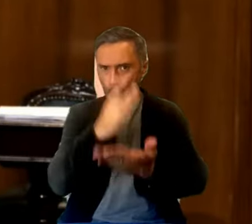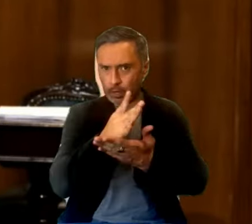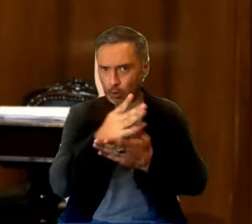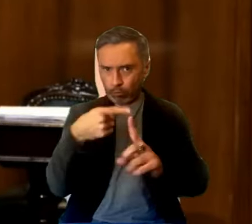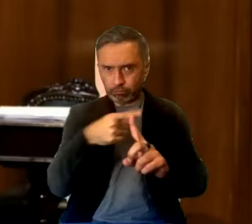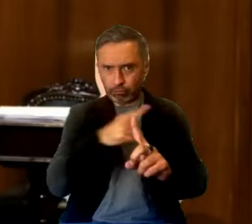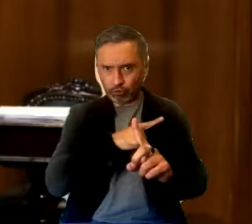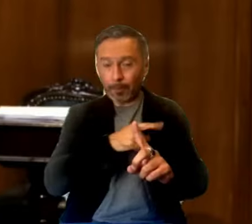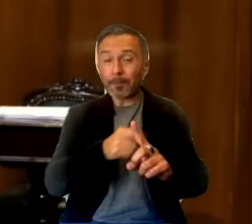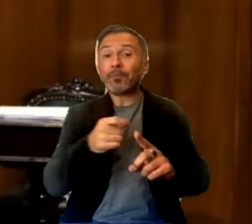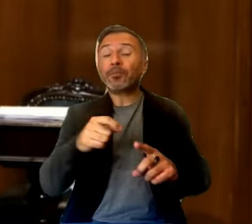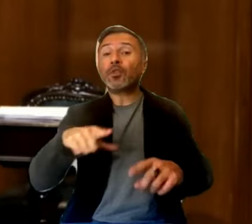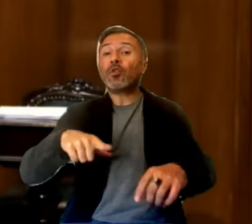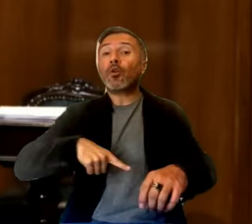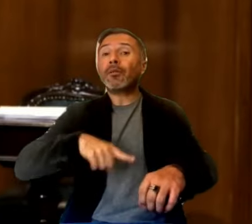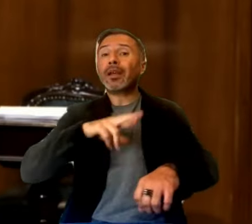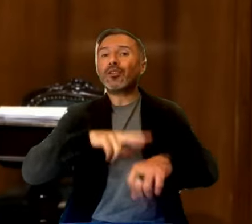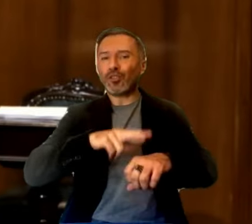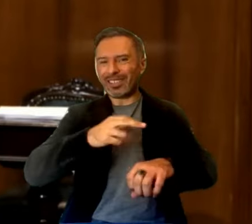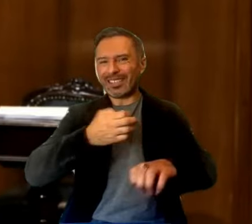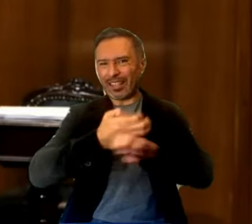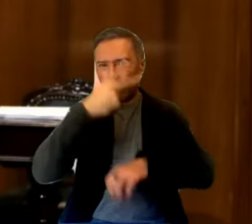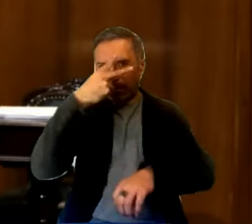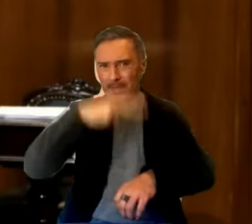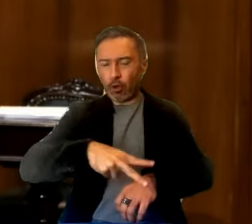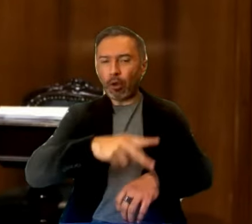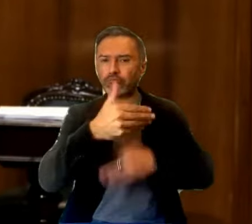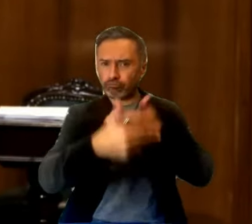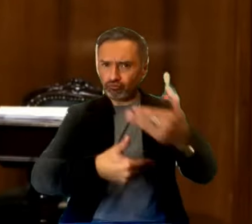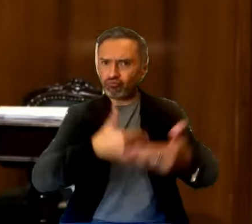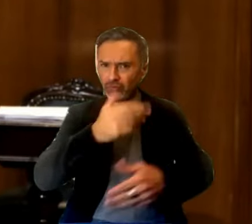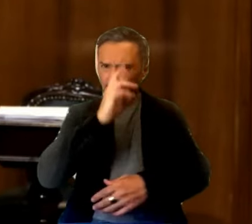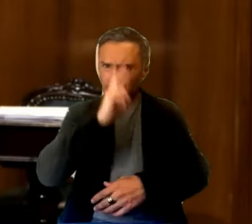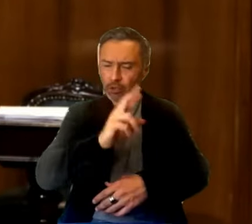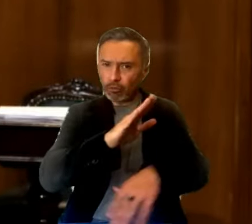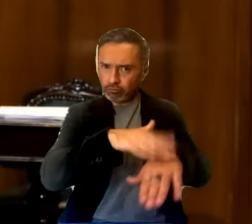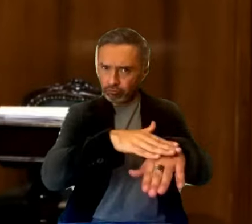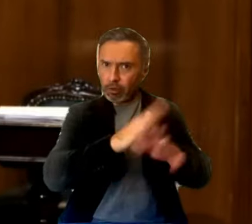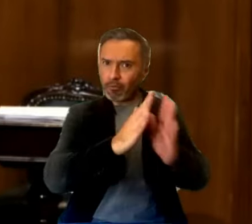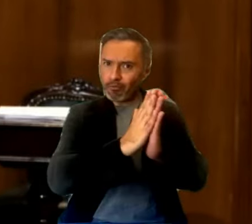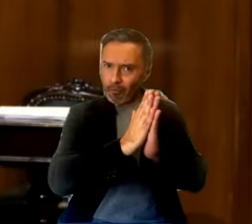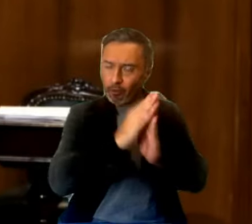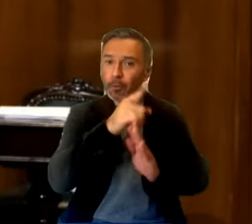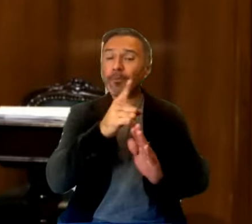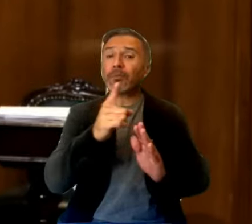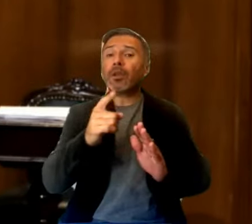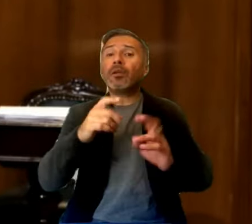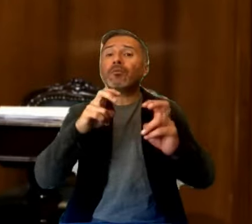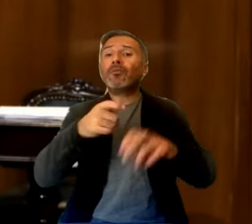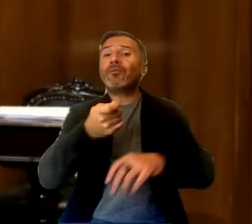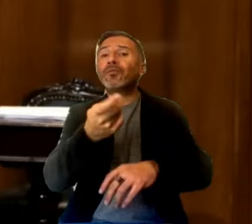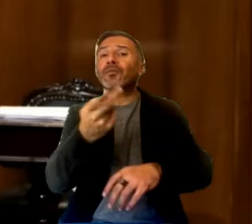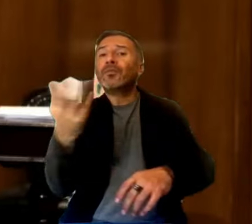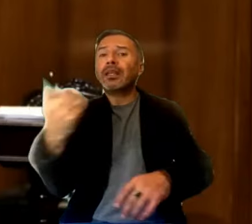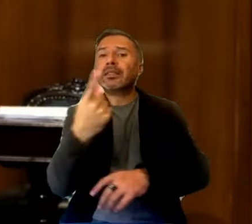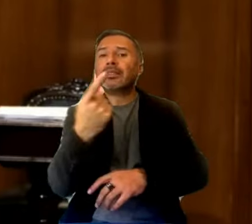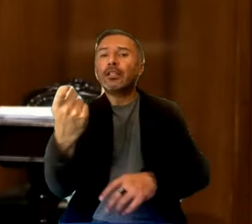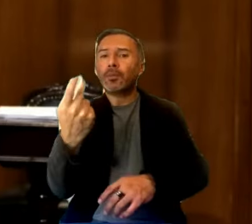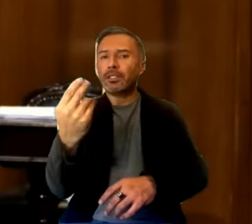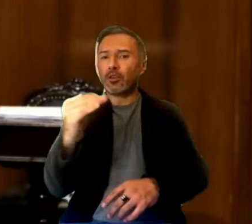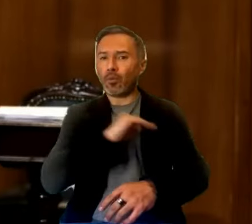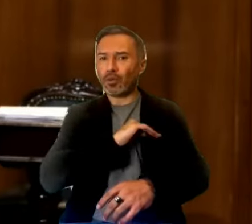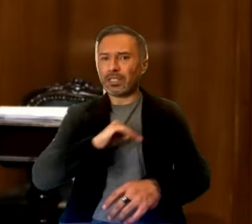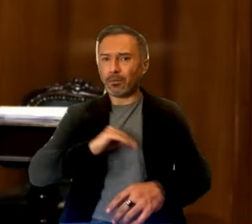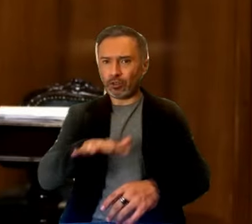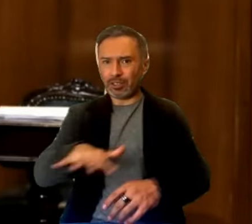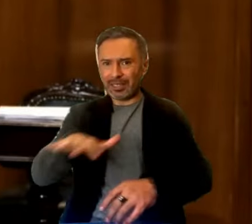Gobierno del Estado de México a generar una agenda de trabajo en coordinación con los 125 municipios de nuestra entidad